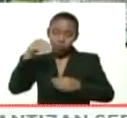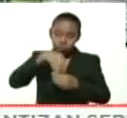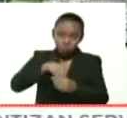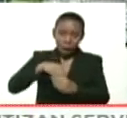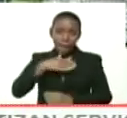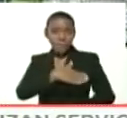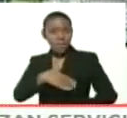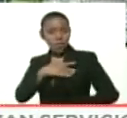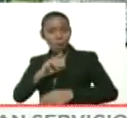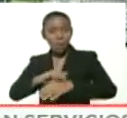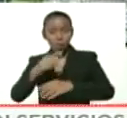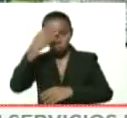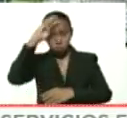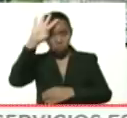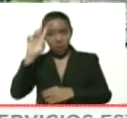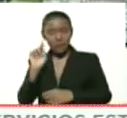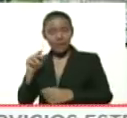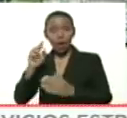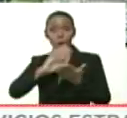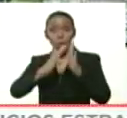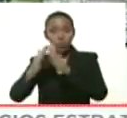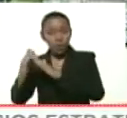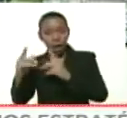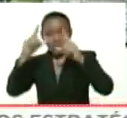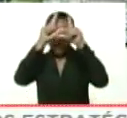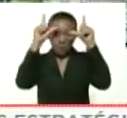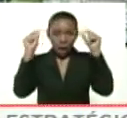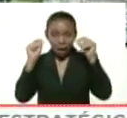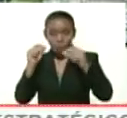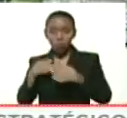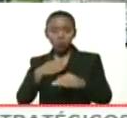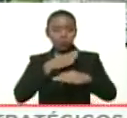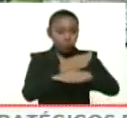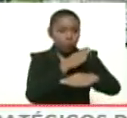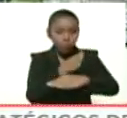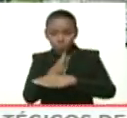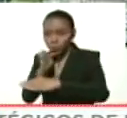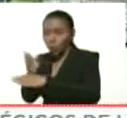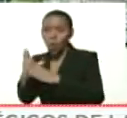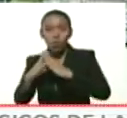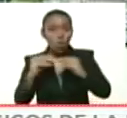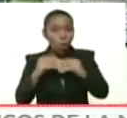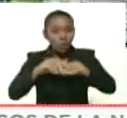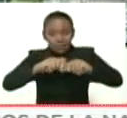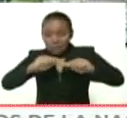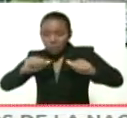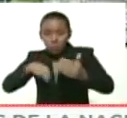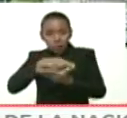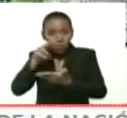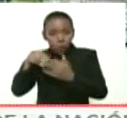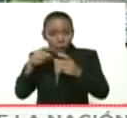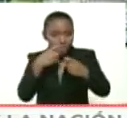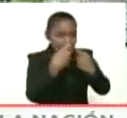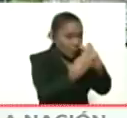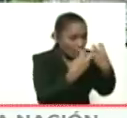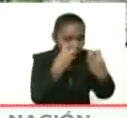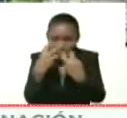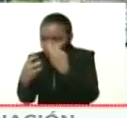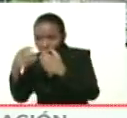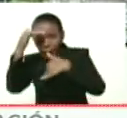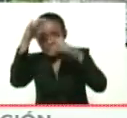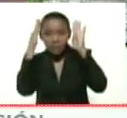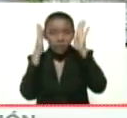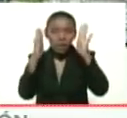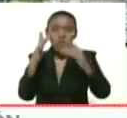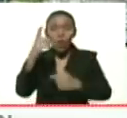cubana, entre médicos integrales comunitarios, enfermeras, que se han ido por todo el territorio nacional atendiendo los